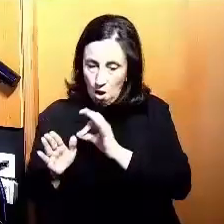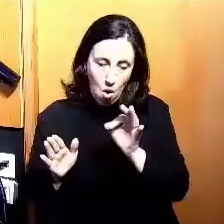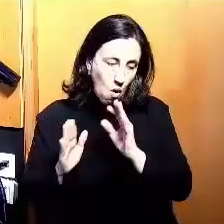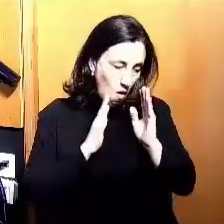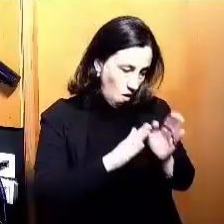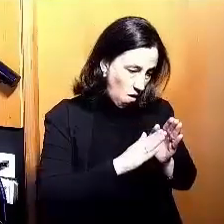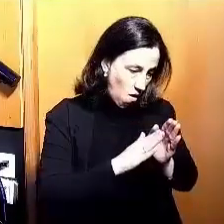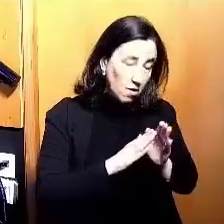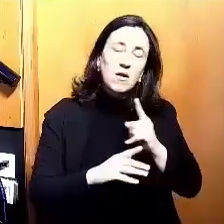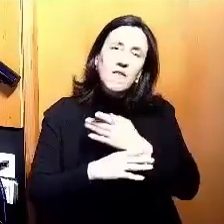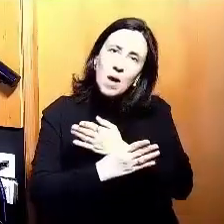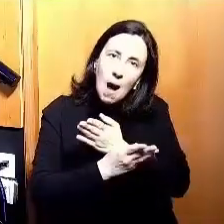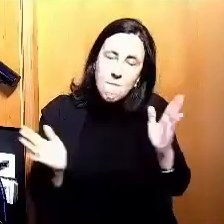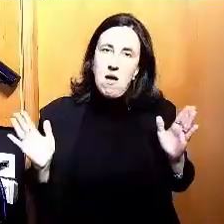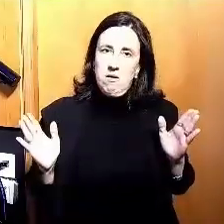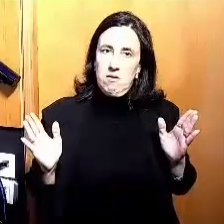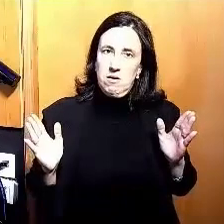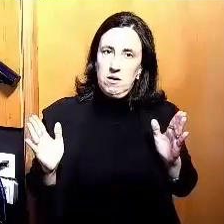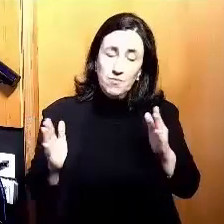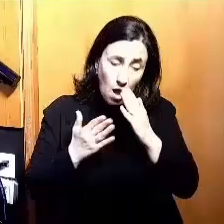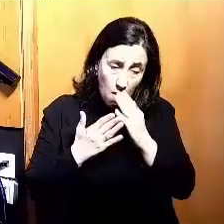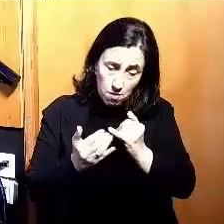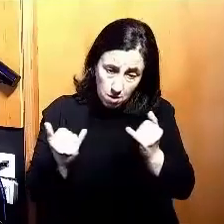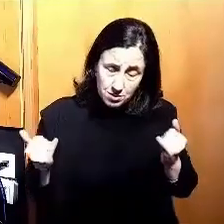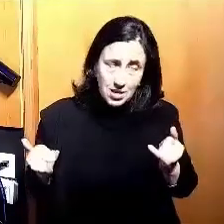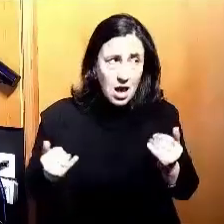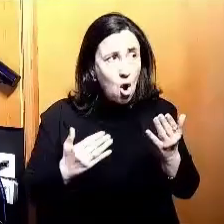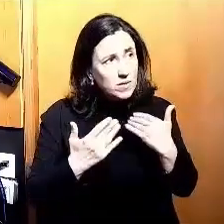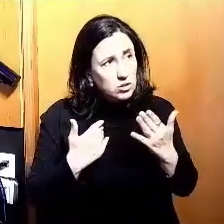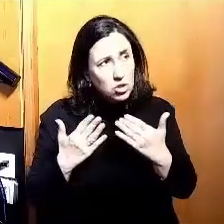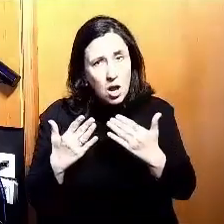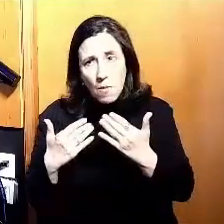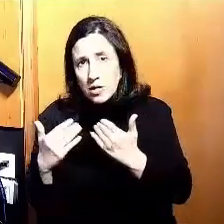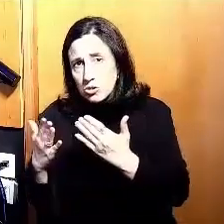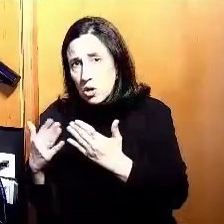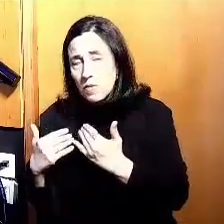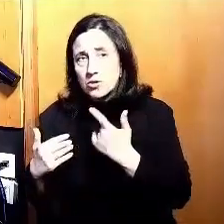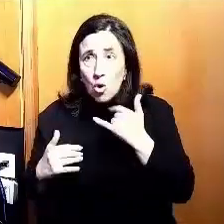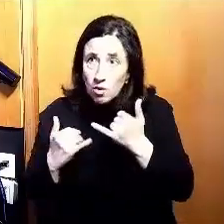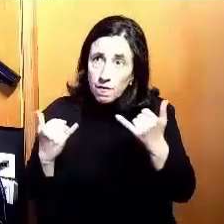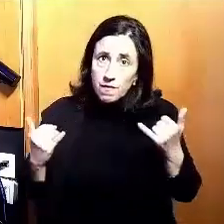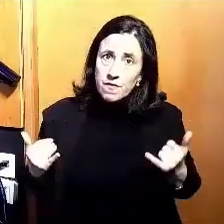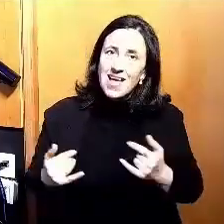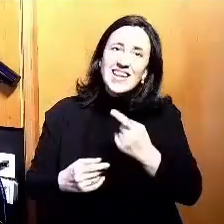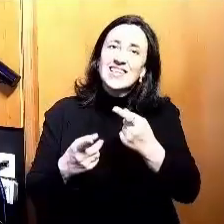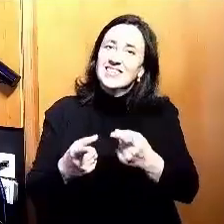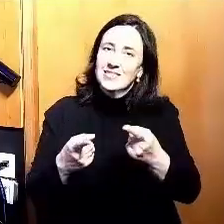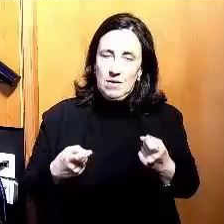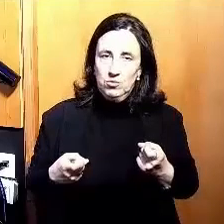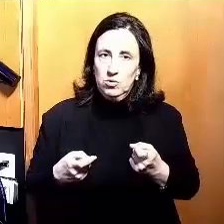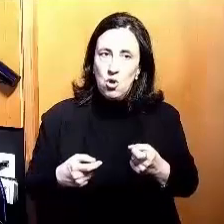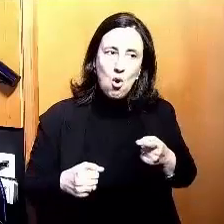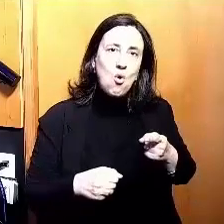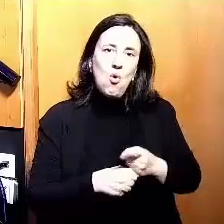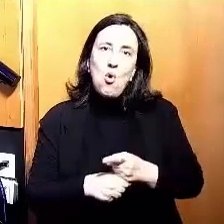en total, y creo que al final del día este tipo de conversaciones hoy es completamente necesario. Los ataques a la democracia y